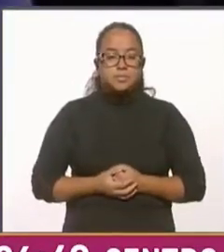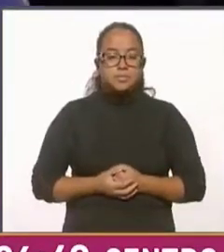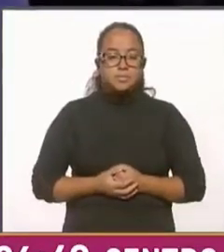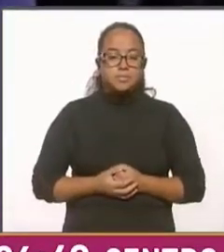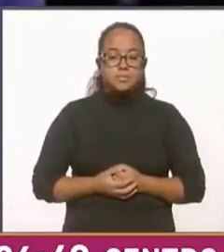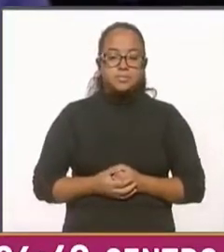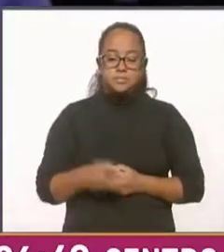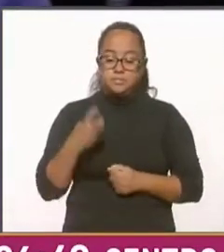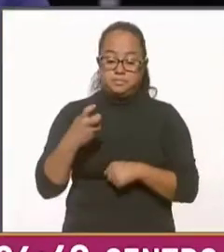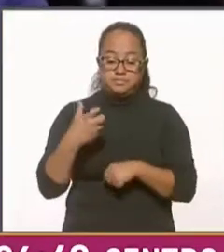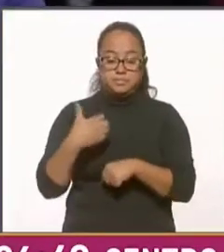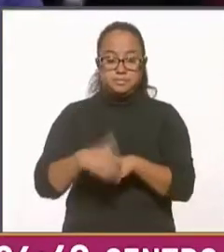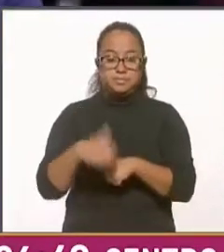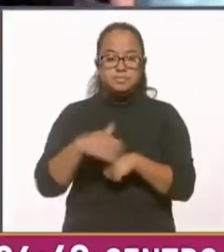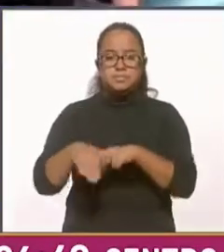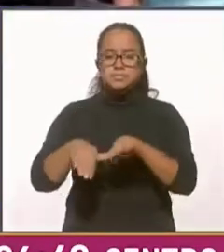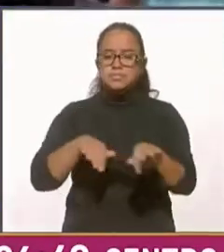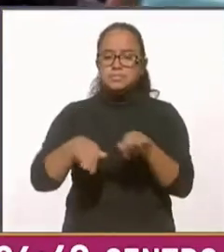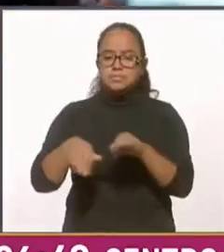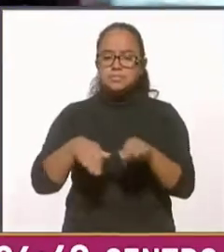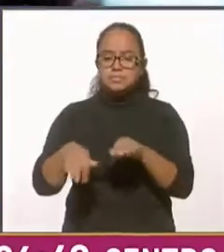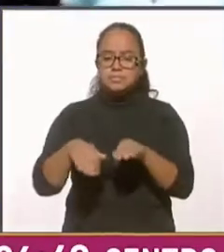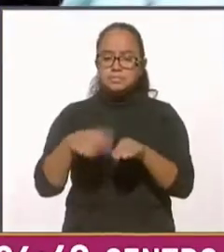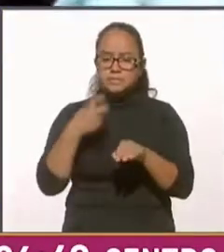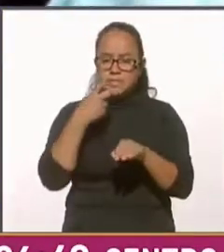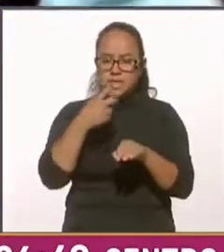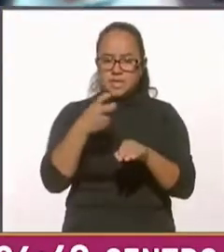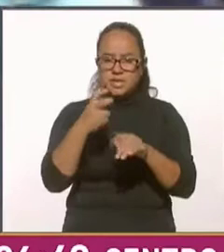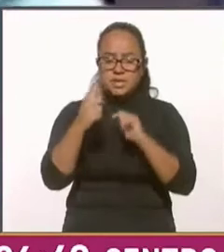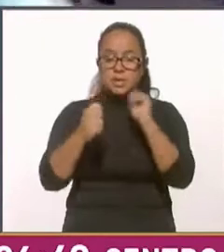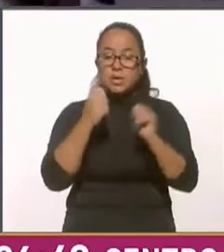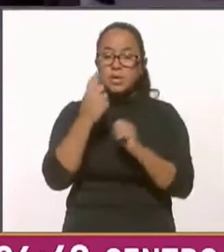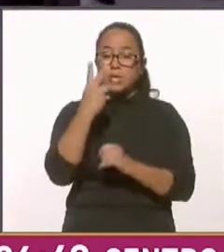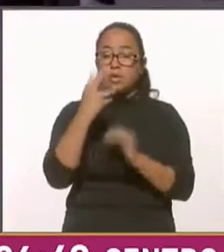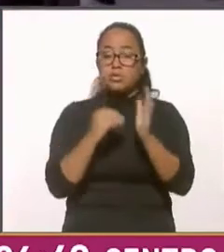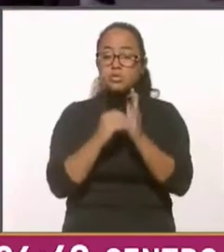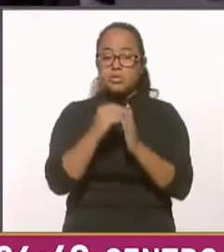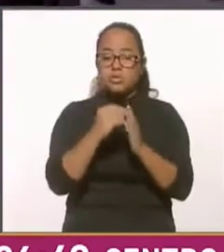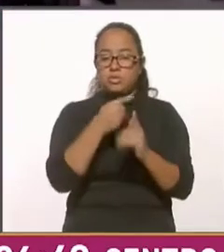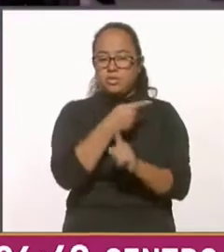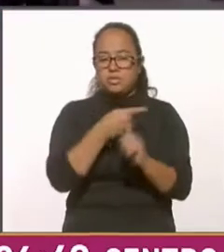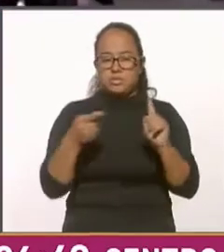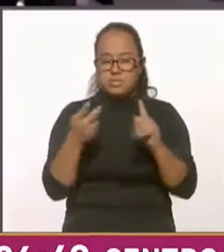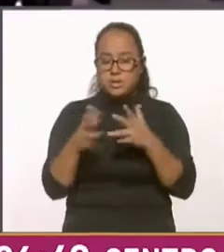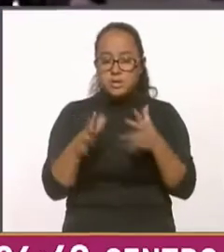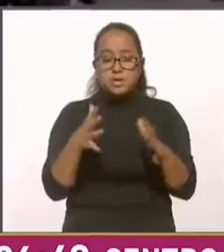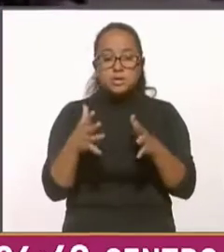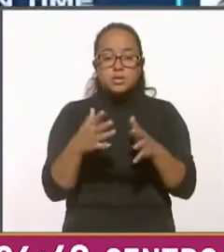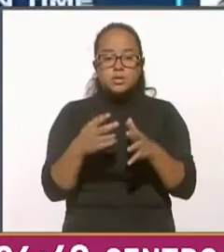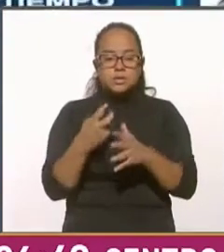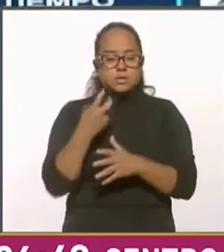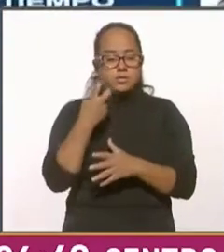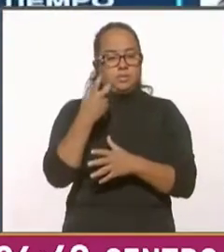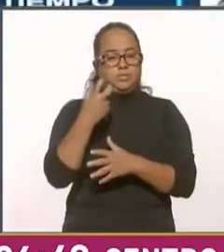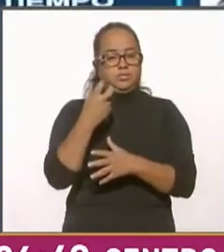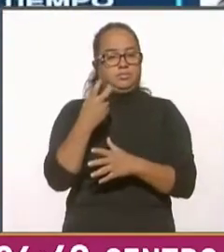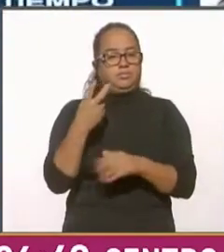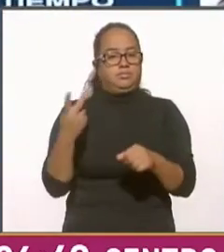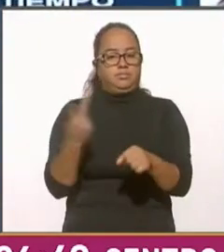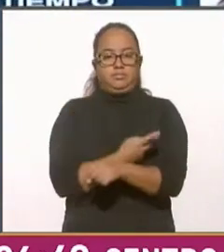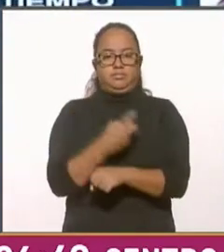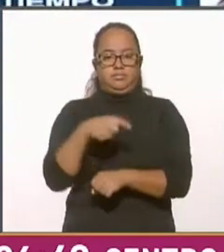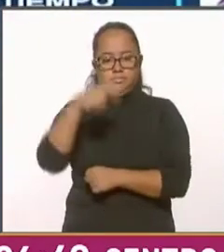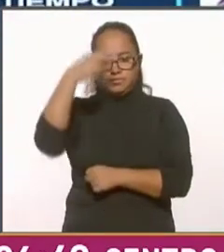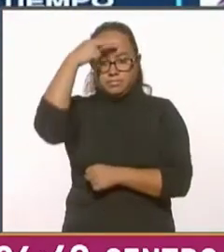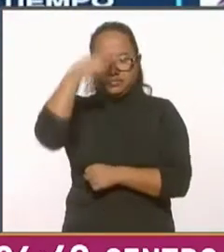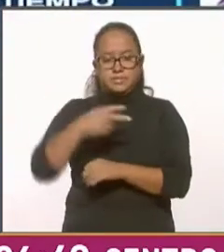El número de empleados en esta industria está cerca de 4,5 millones. Y es muy irónico lo que pasó en